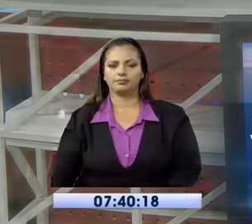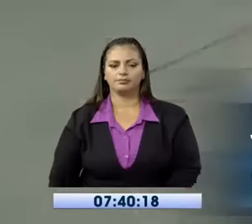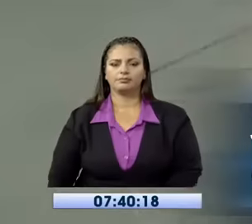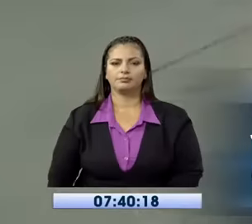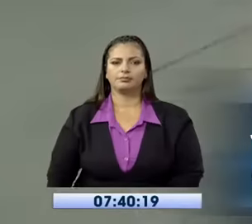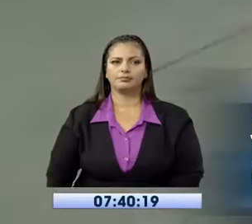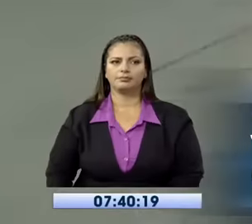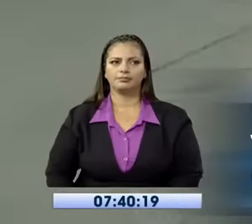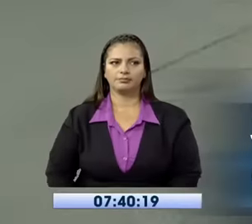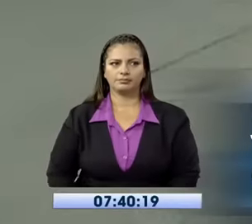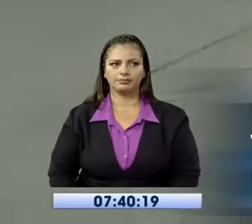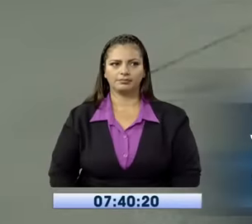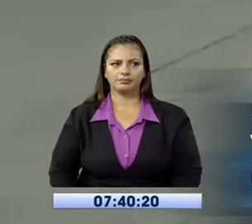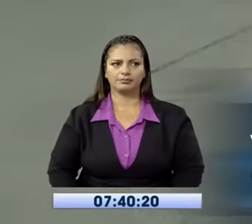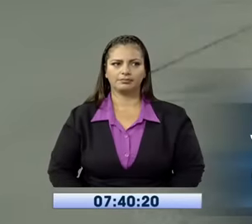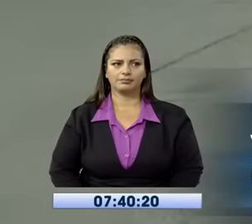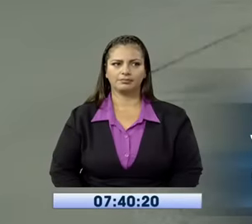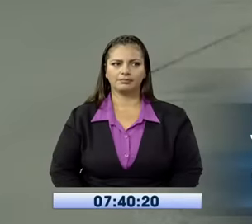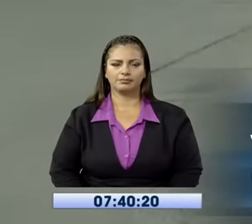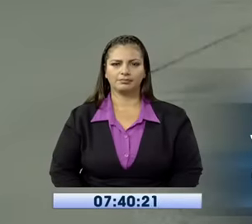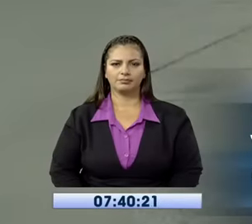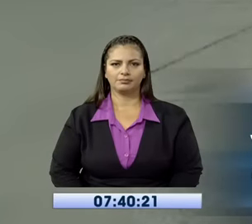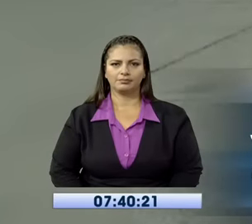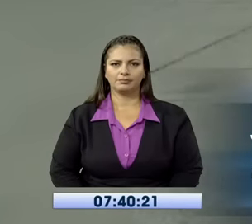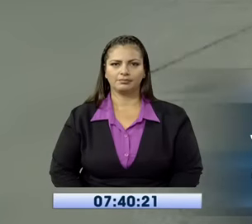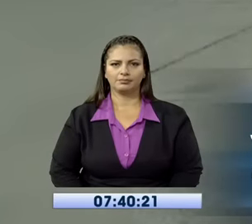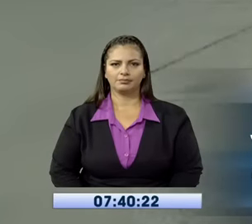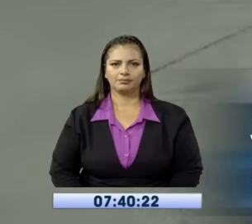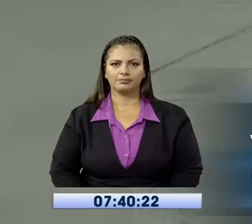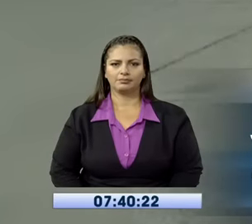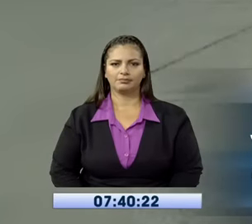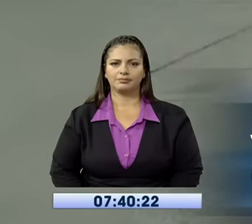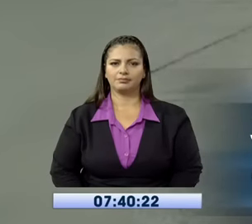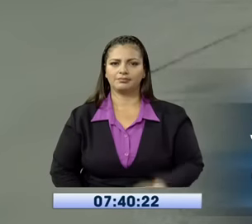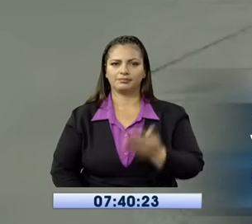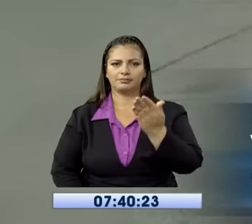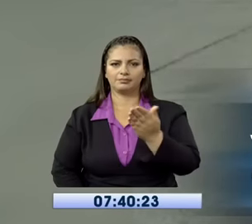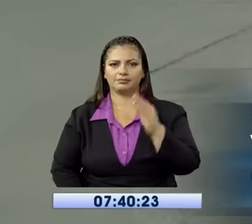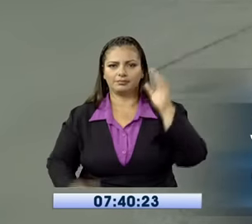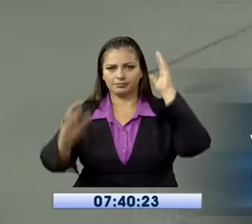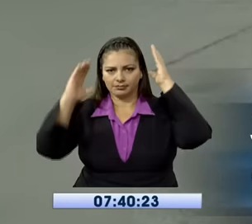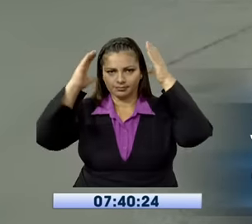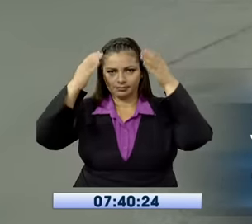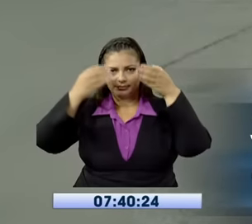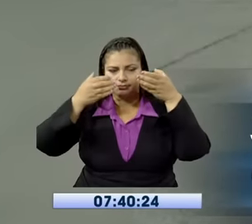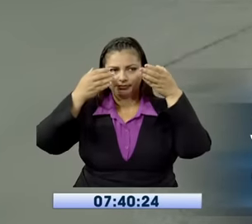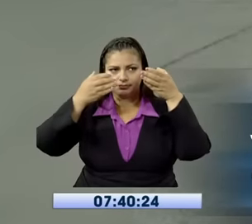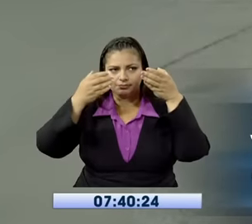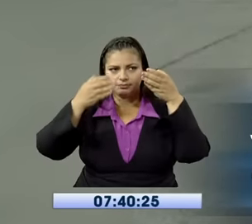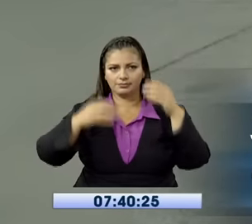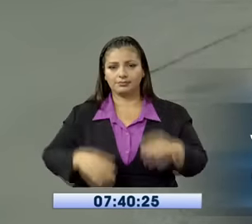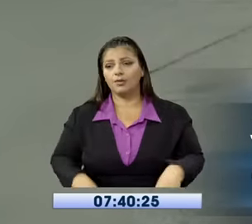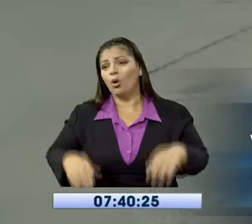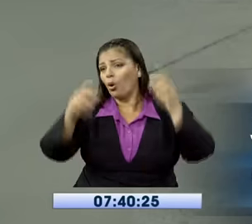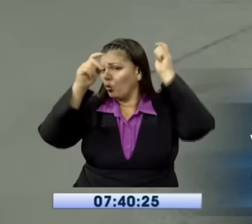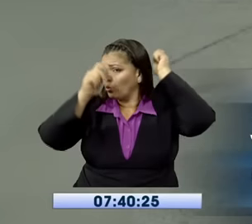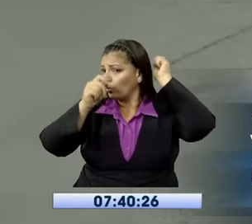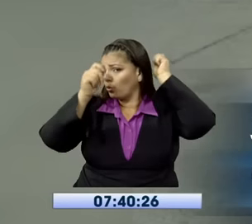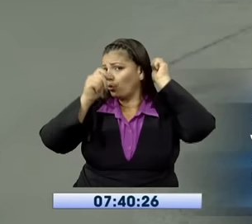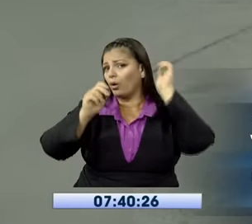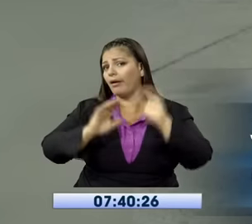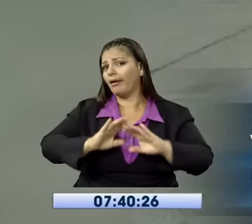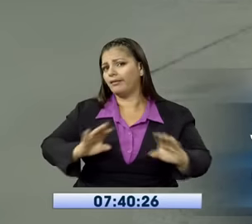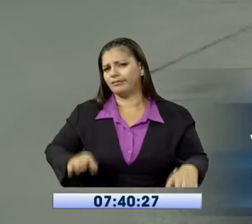gentilmente por ustedes Ajá Ahí te vi s s sin casco ya bueno Esta es la gorra la gorra lo protege